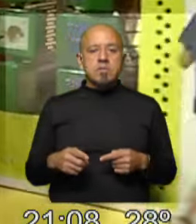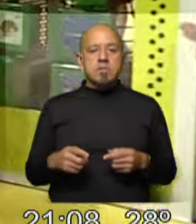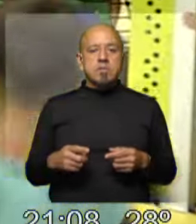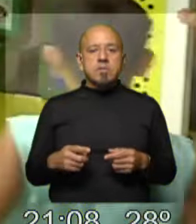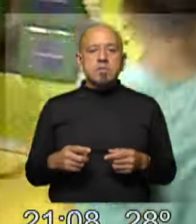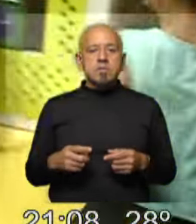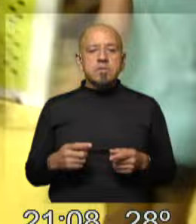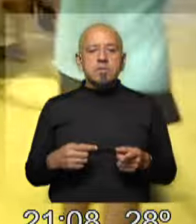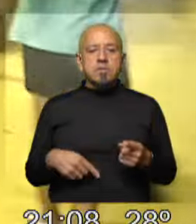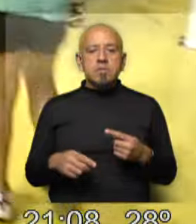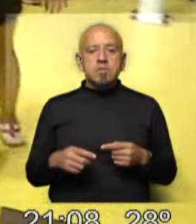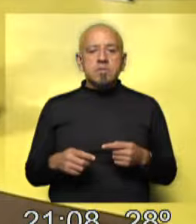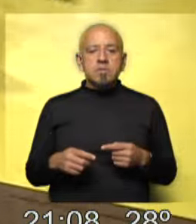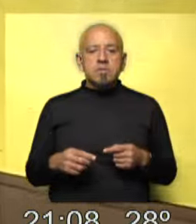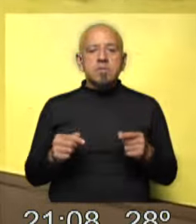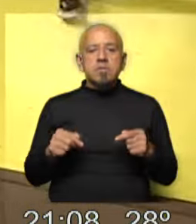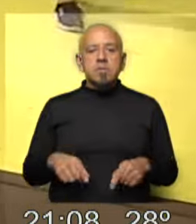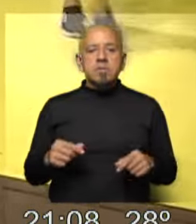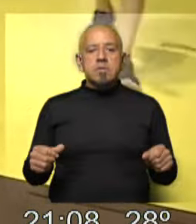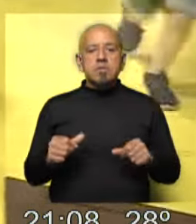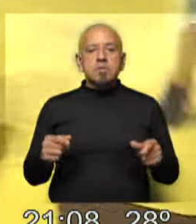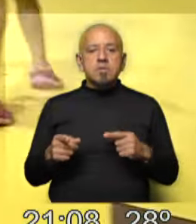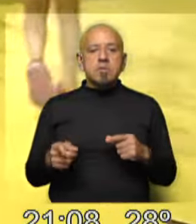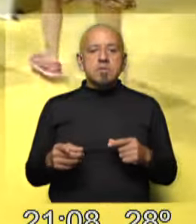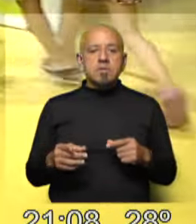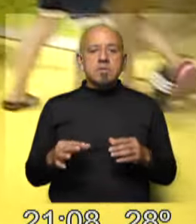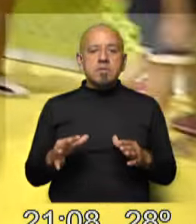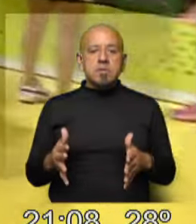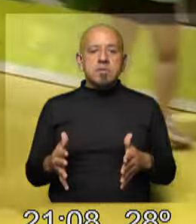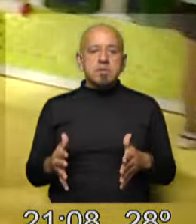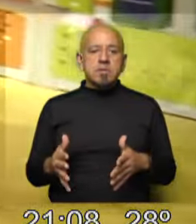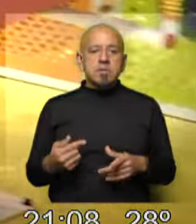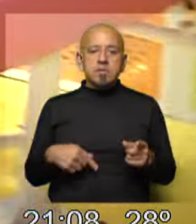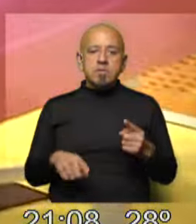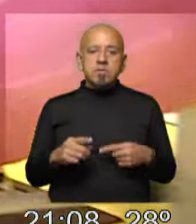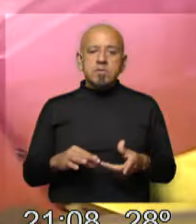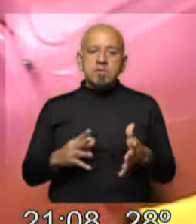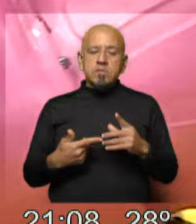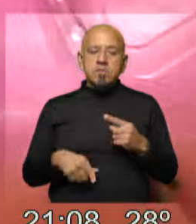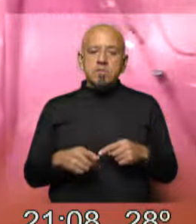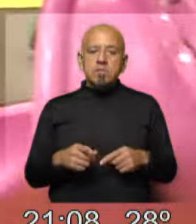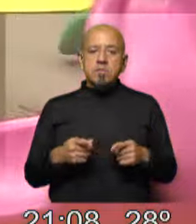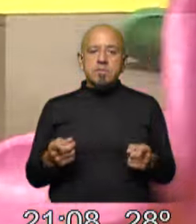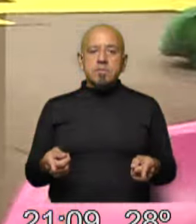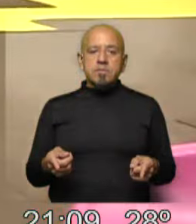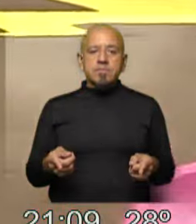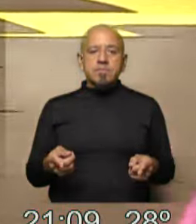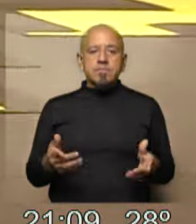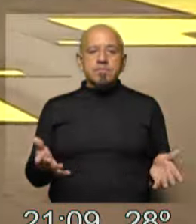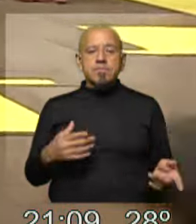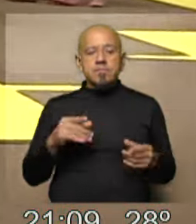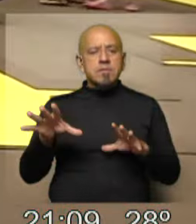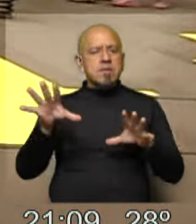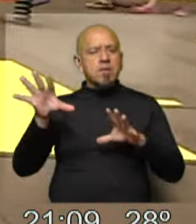un poco la cabeza y y ponerla en esto no yo digo que es como no sé una una concentración de serotonina se escuchan los